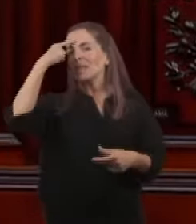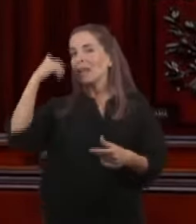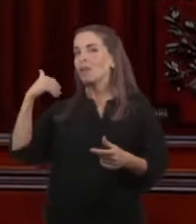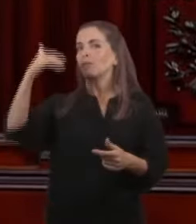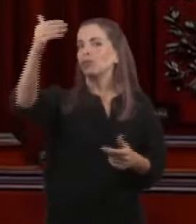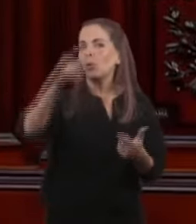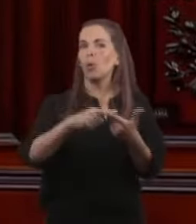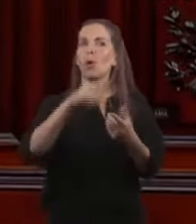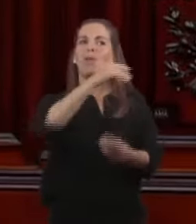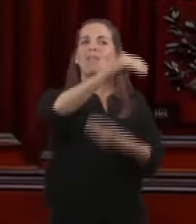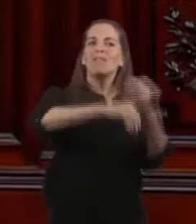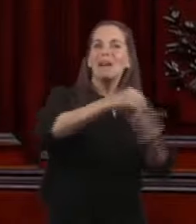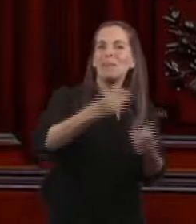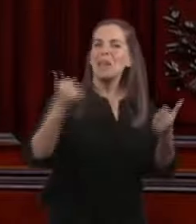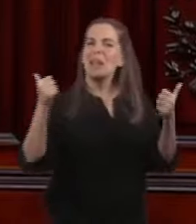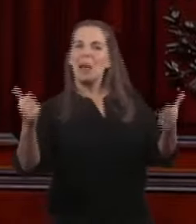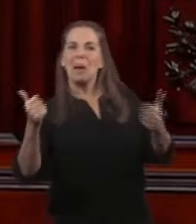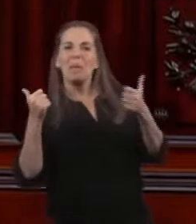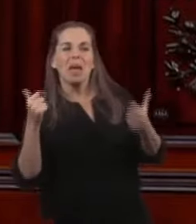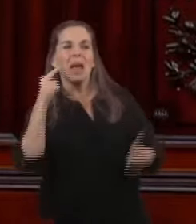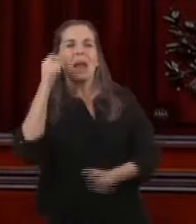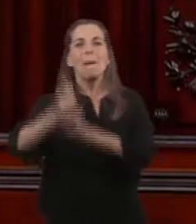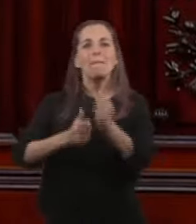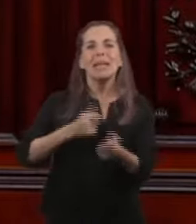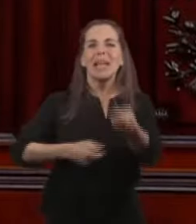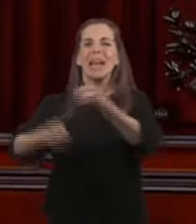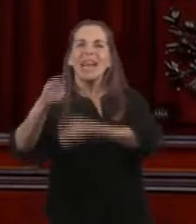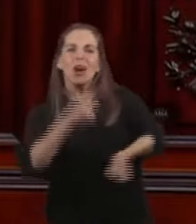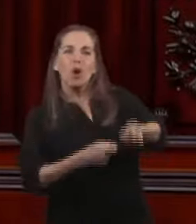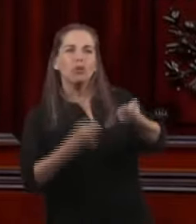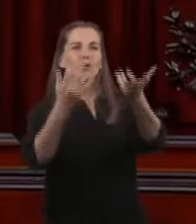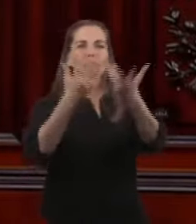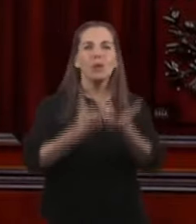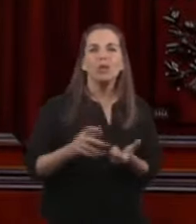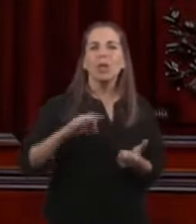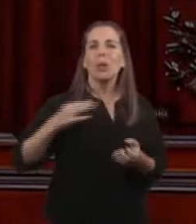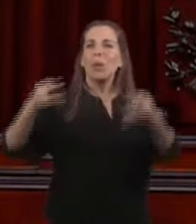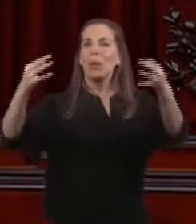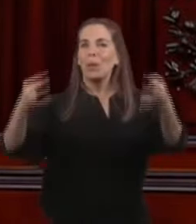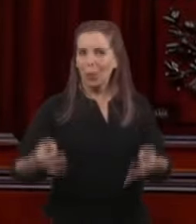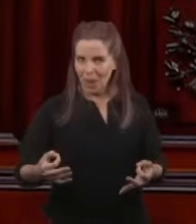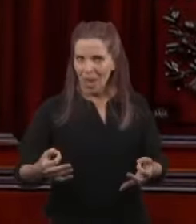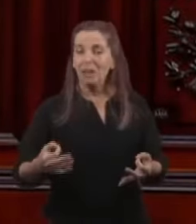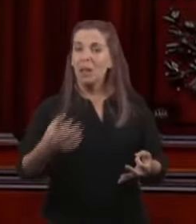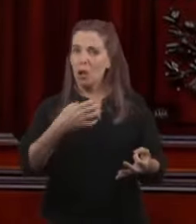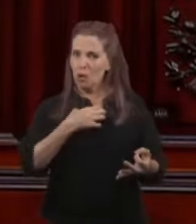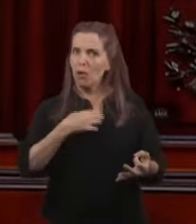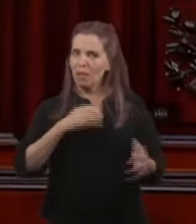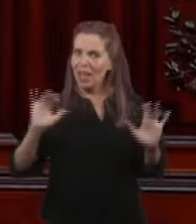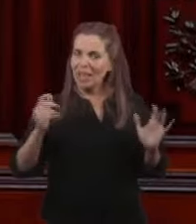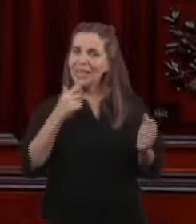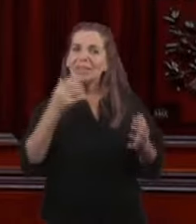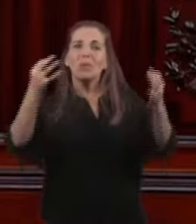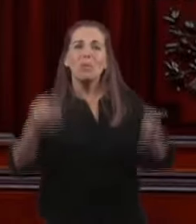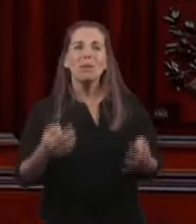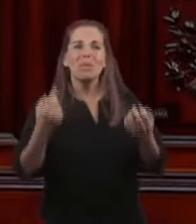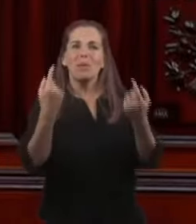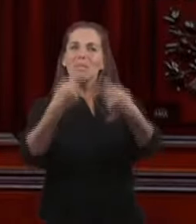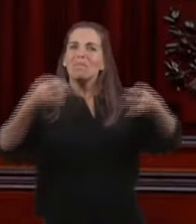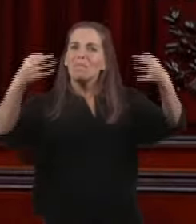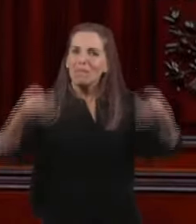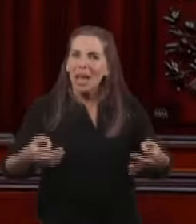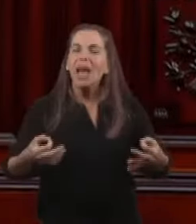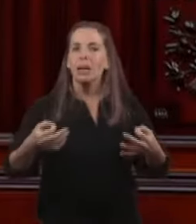o emprender para tener un negocio rentable va a volver a ser una realidad si hacemos las cosas bien encabezar remos los